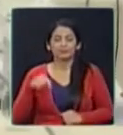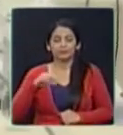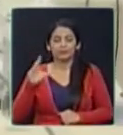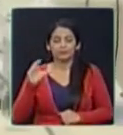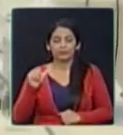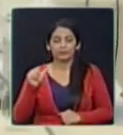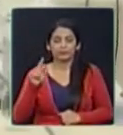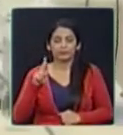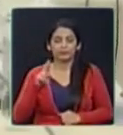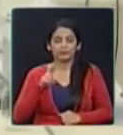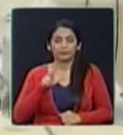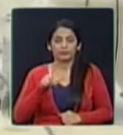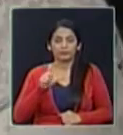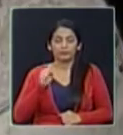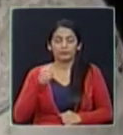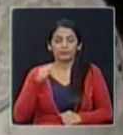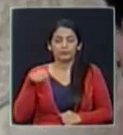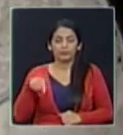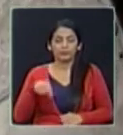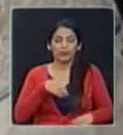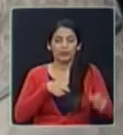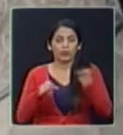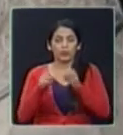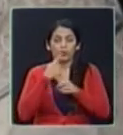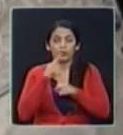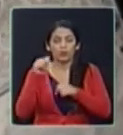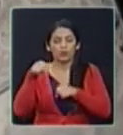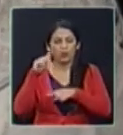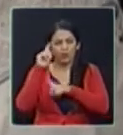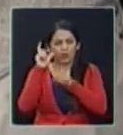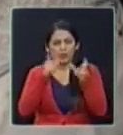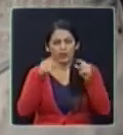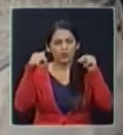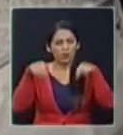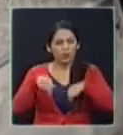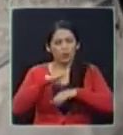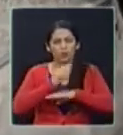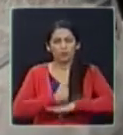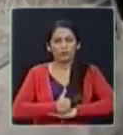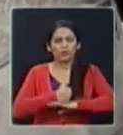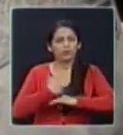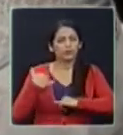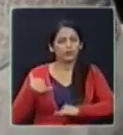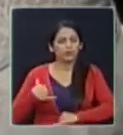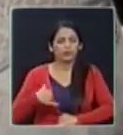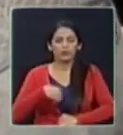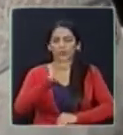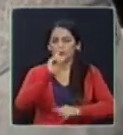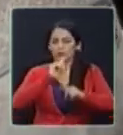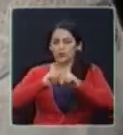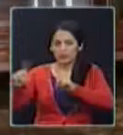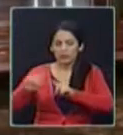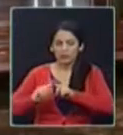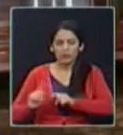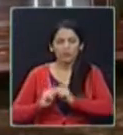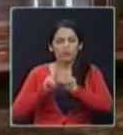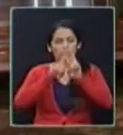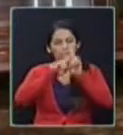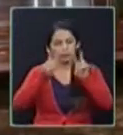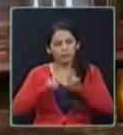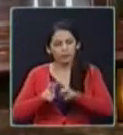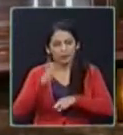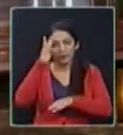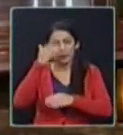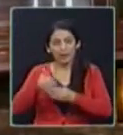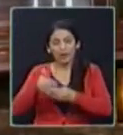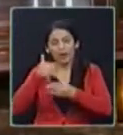Asamblea Nacional, él se refirió a cómo la Fiscalía está dando tratamiento a las investigaciones de los casos de